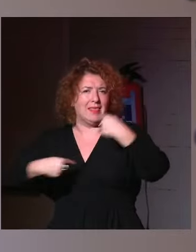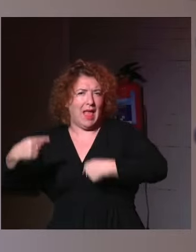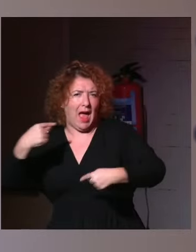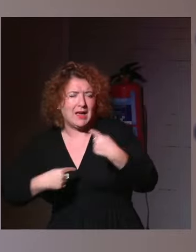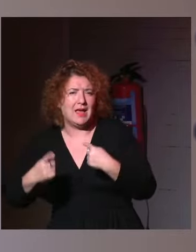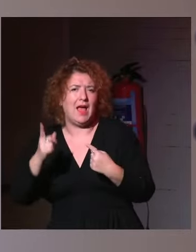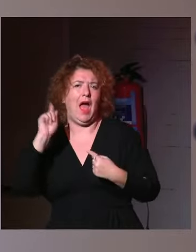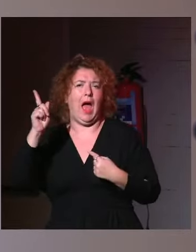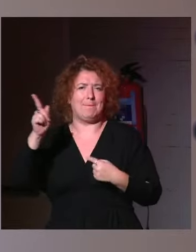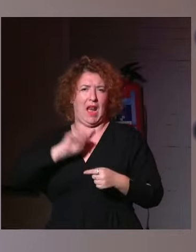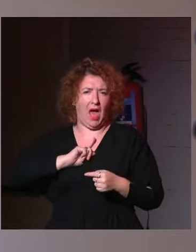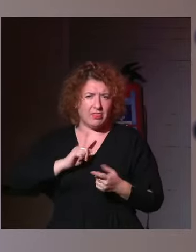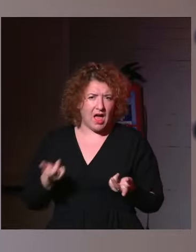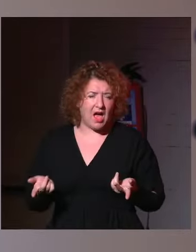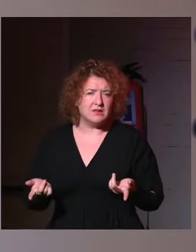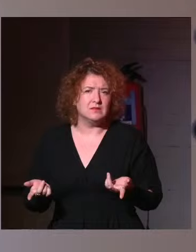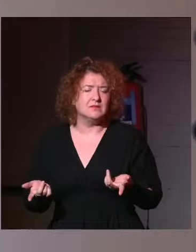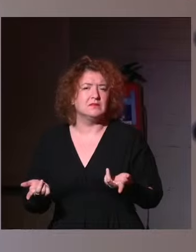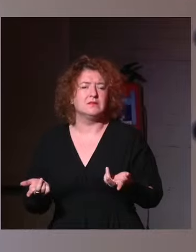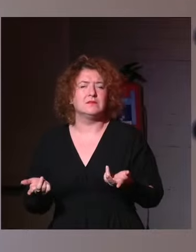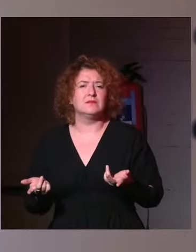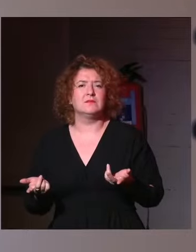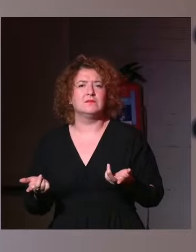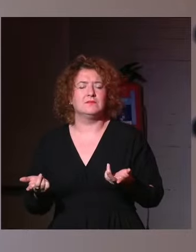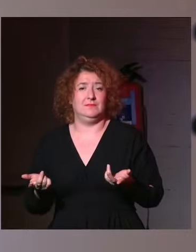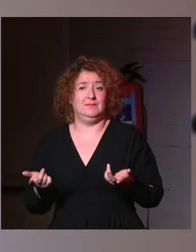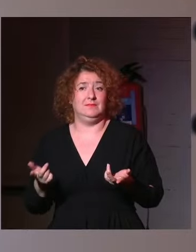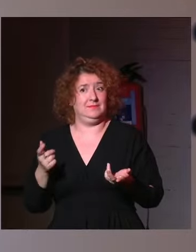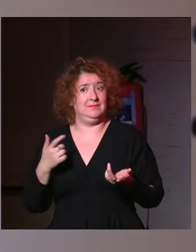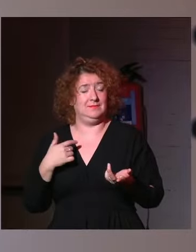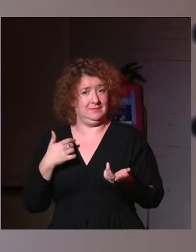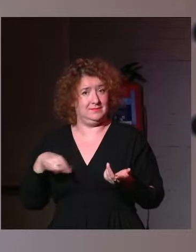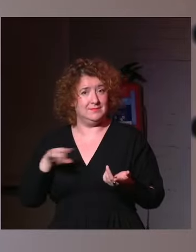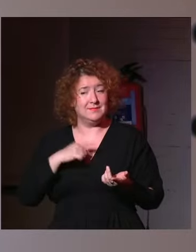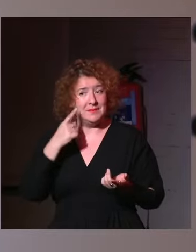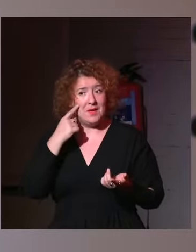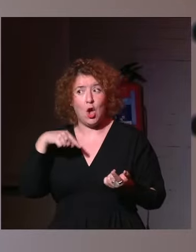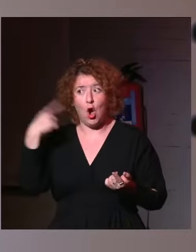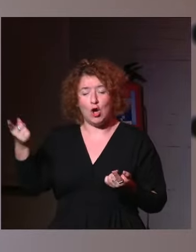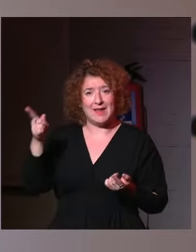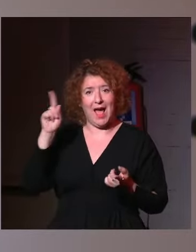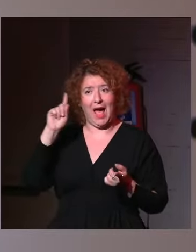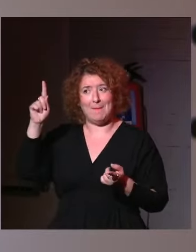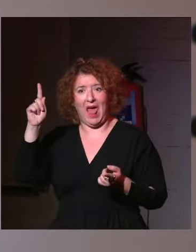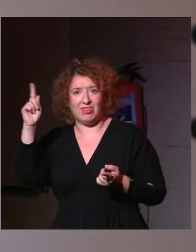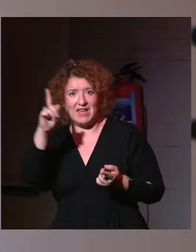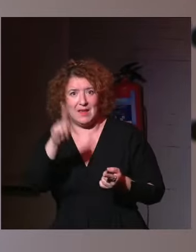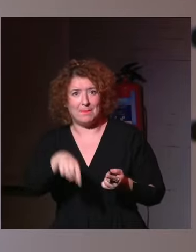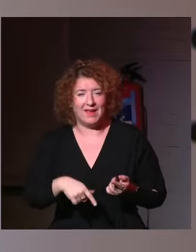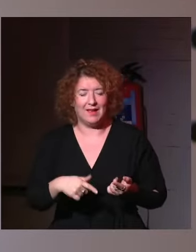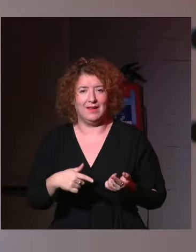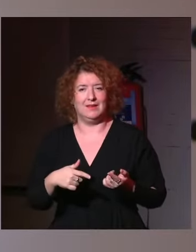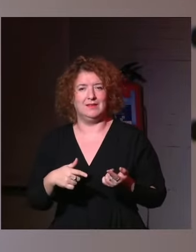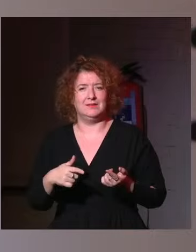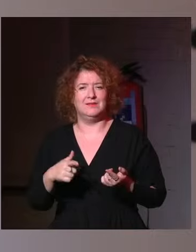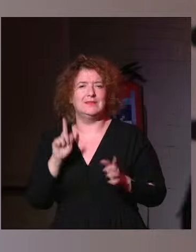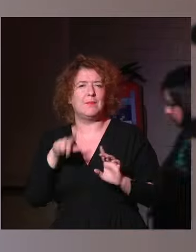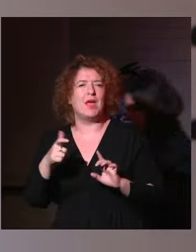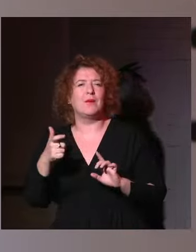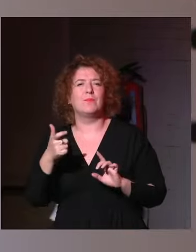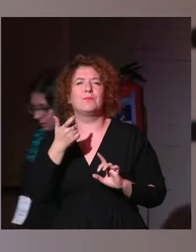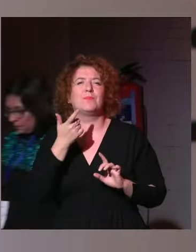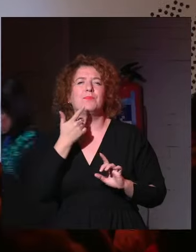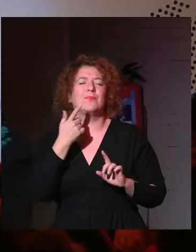amenazas e hemos visto esas amenazas hacia las otras no sabemos también que que esos comentarios